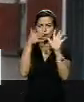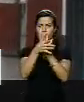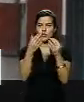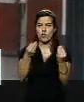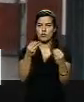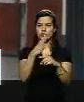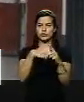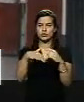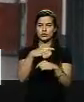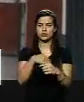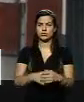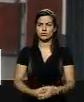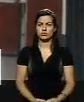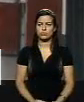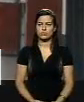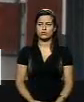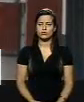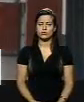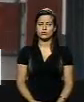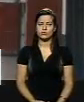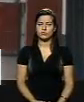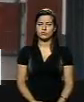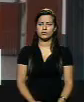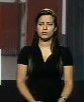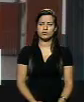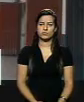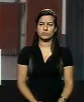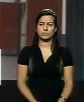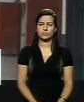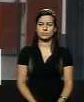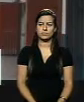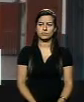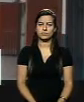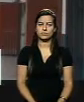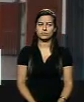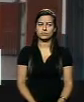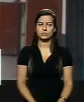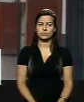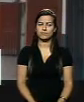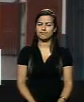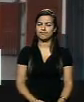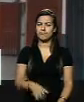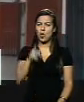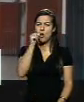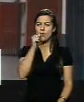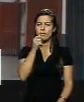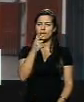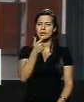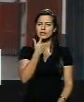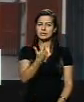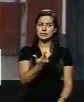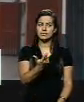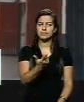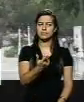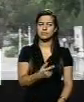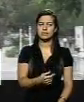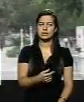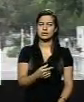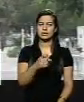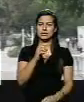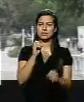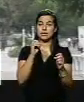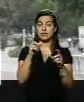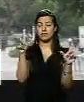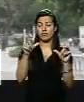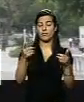comparaciones y así tener un concepto más amplio de cuál es el comportamiento del día. La